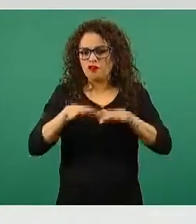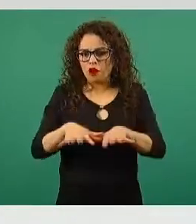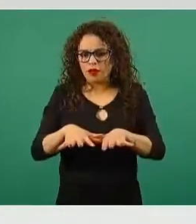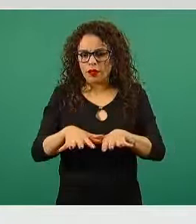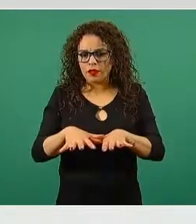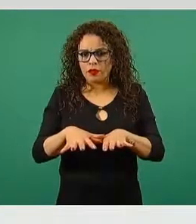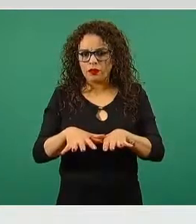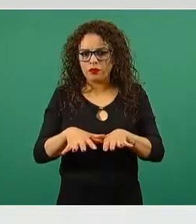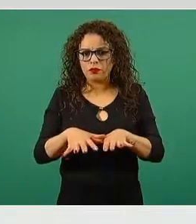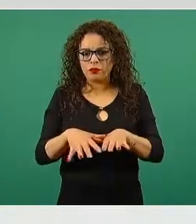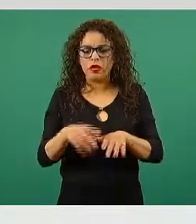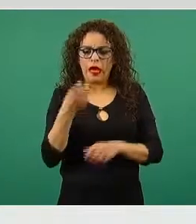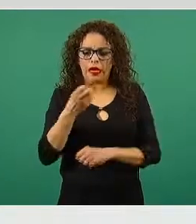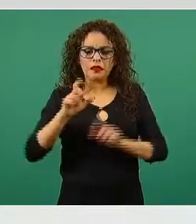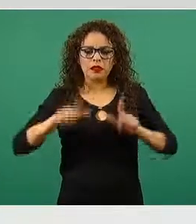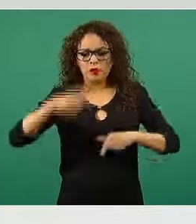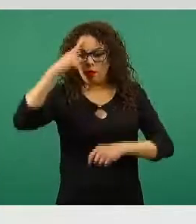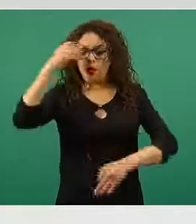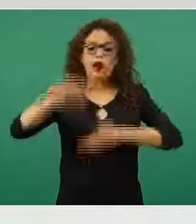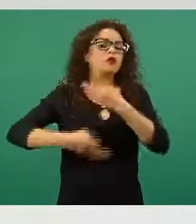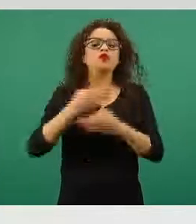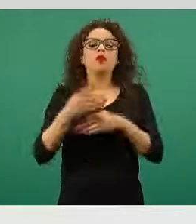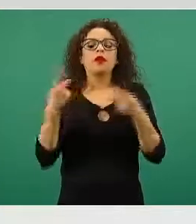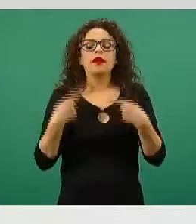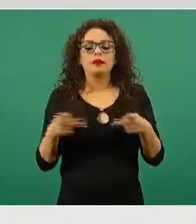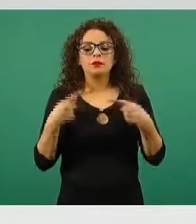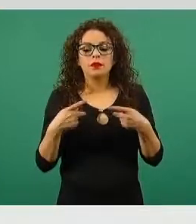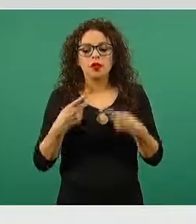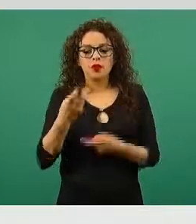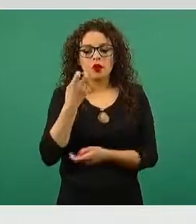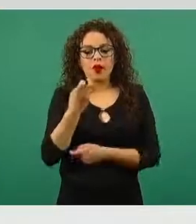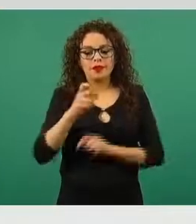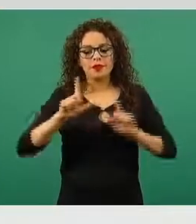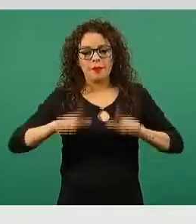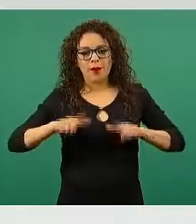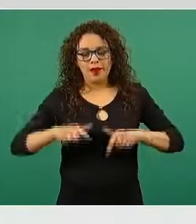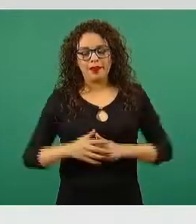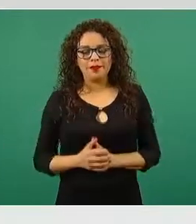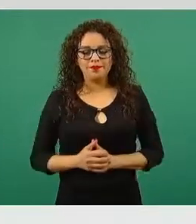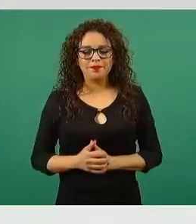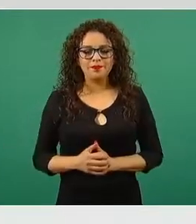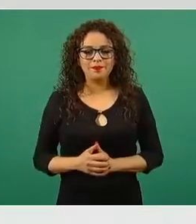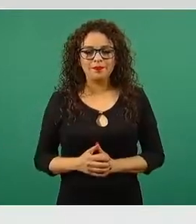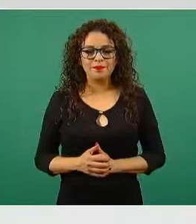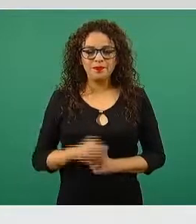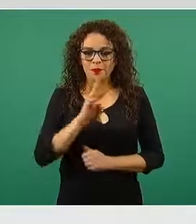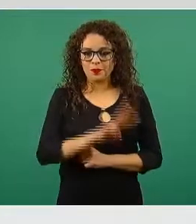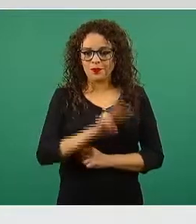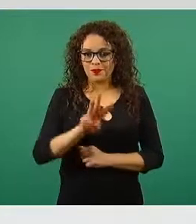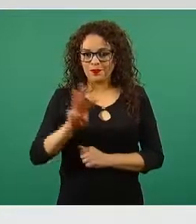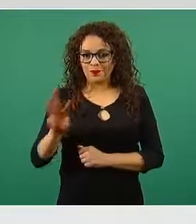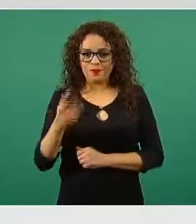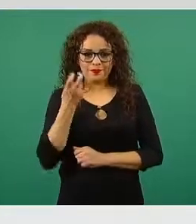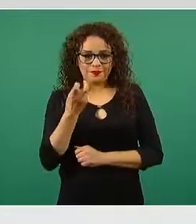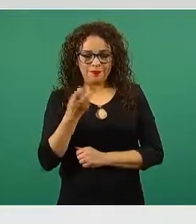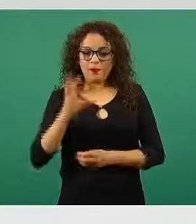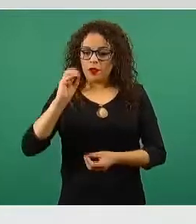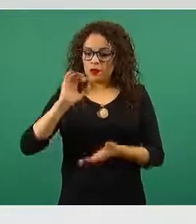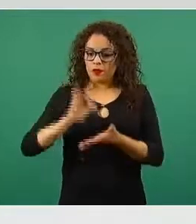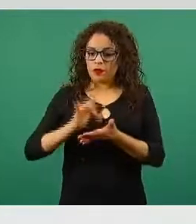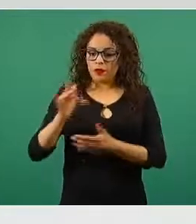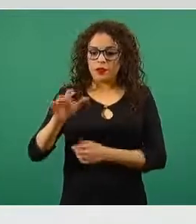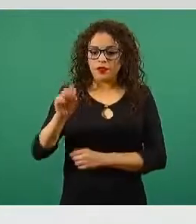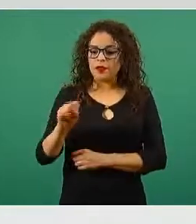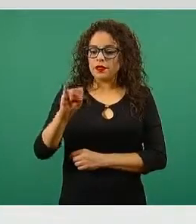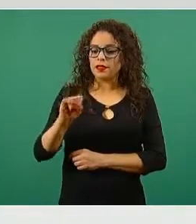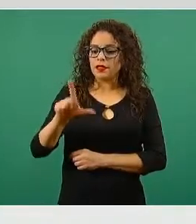que tenemos disponible para todas las personas a través del sitio web. Muchísimas gracias,